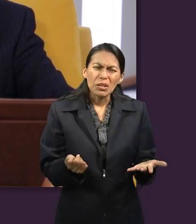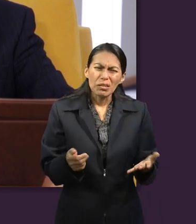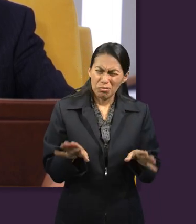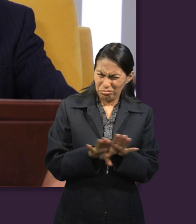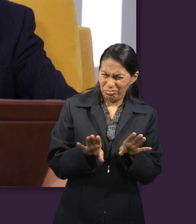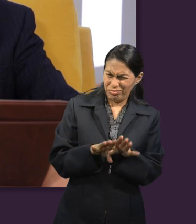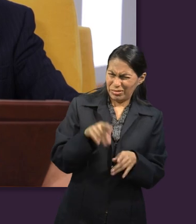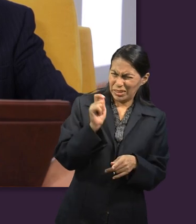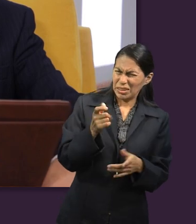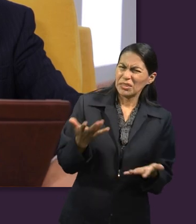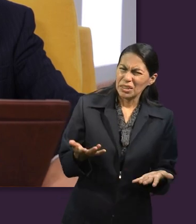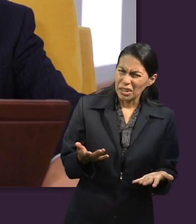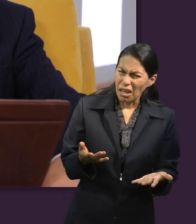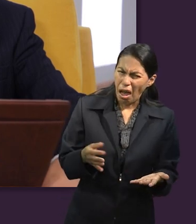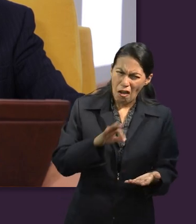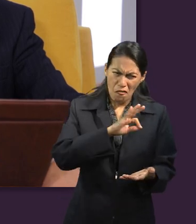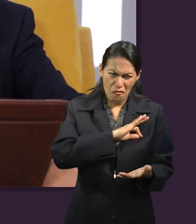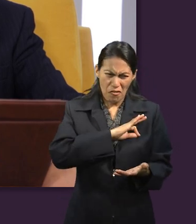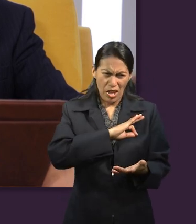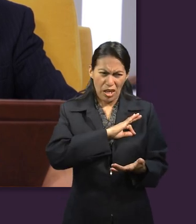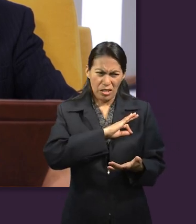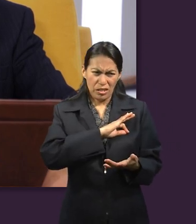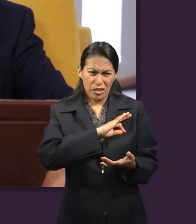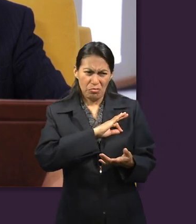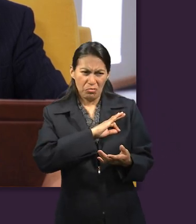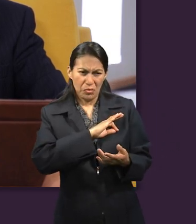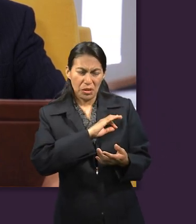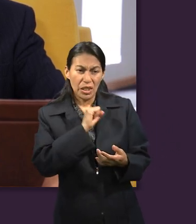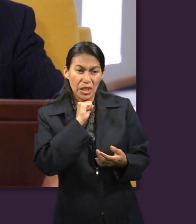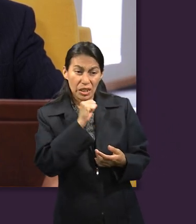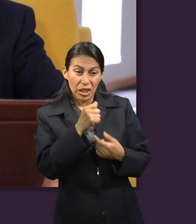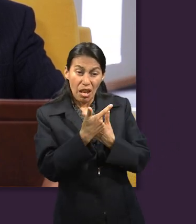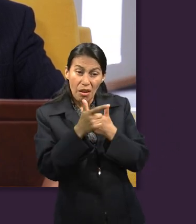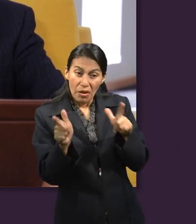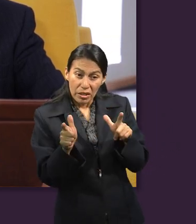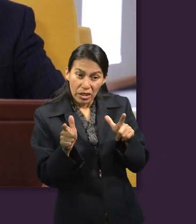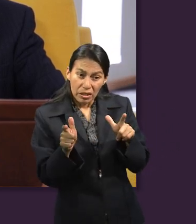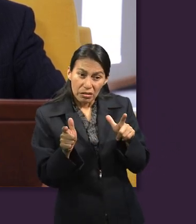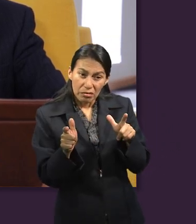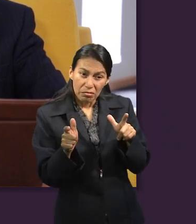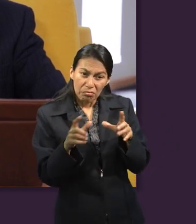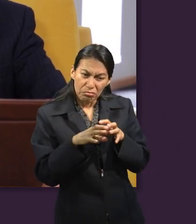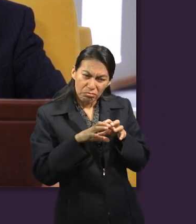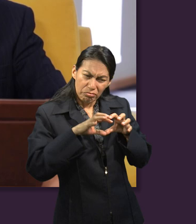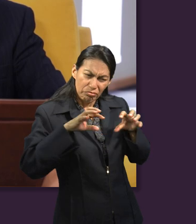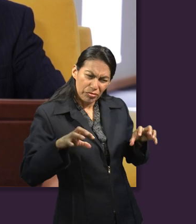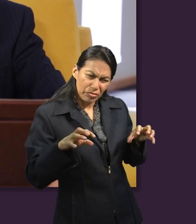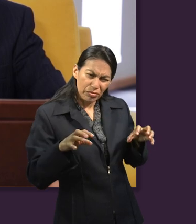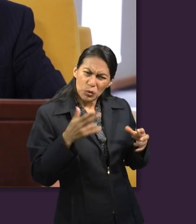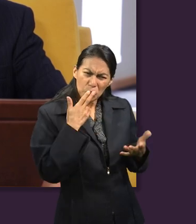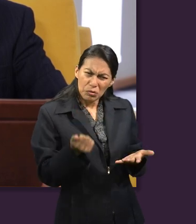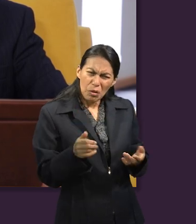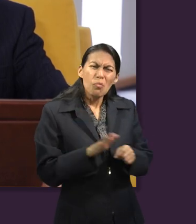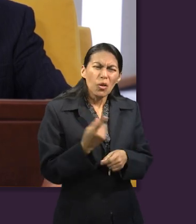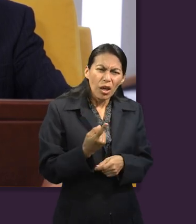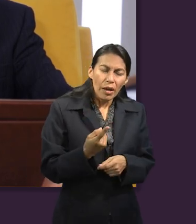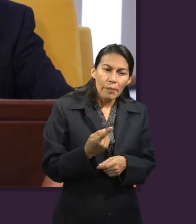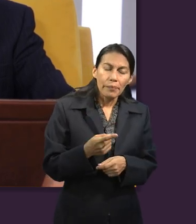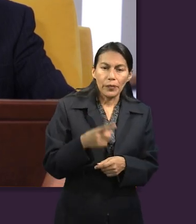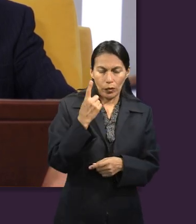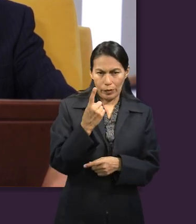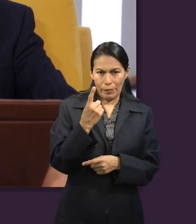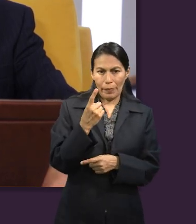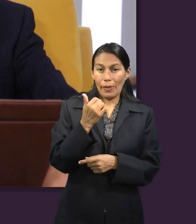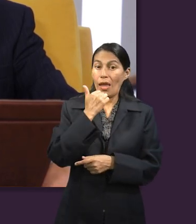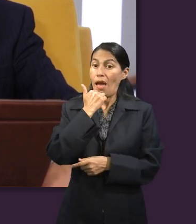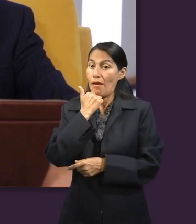libertad de elección esta es una de las grandes preguntas porque cada que abraham se vio confrontado con una invitación divina él